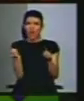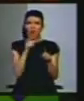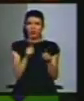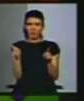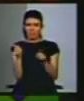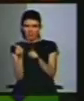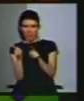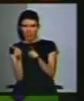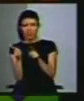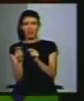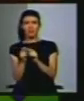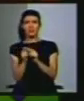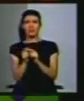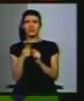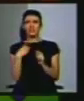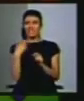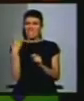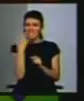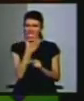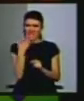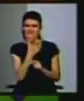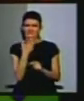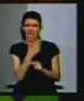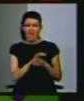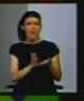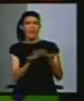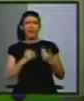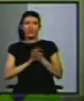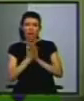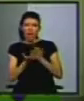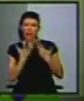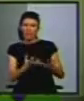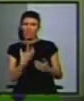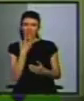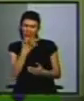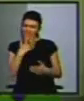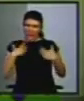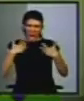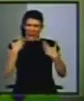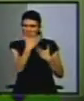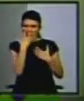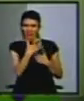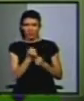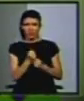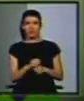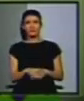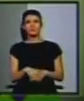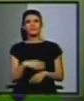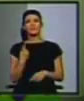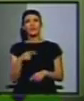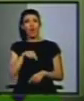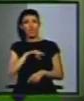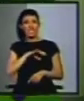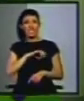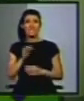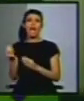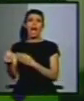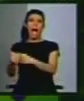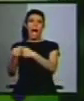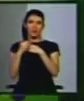y gritando, dándolo todo, bueno, gritando como fieras. Recién hoy en Chile se dio a conocer la